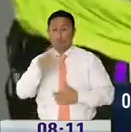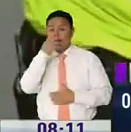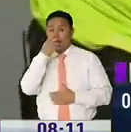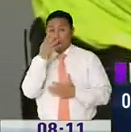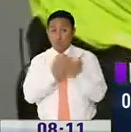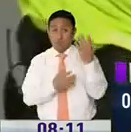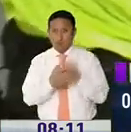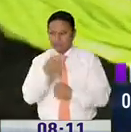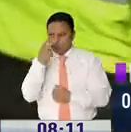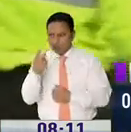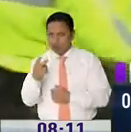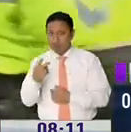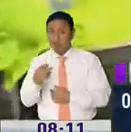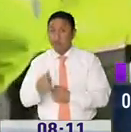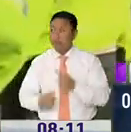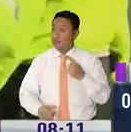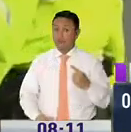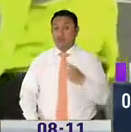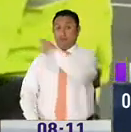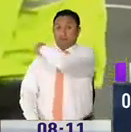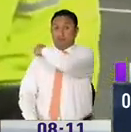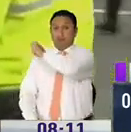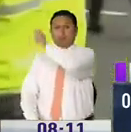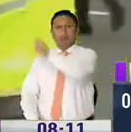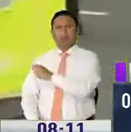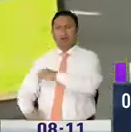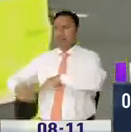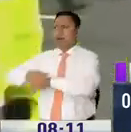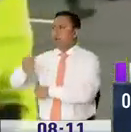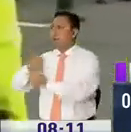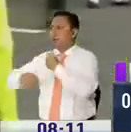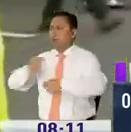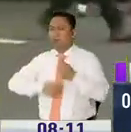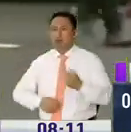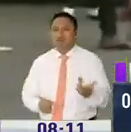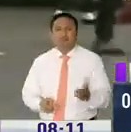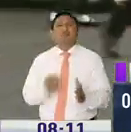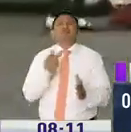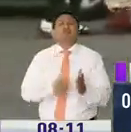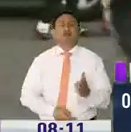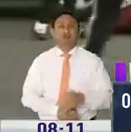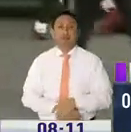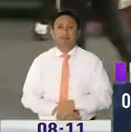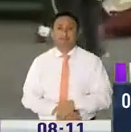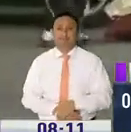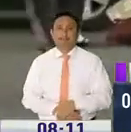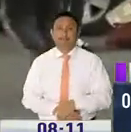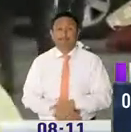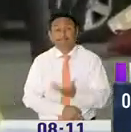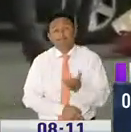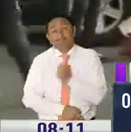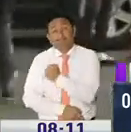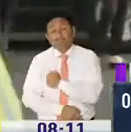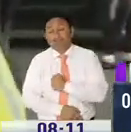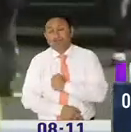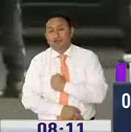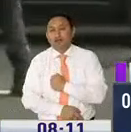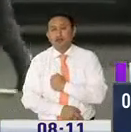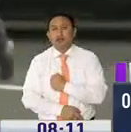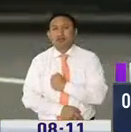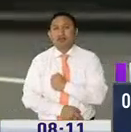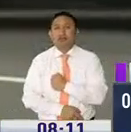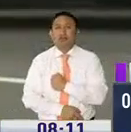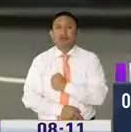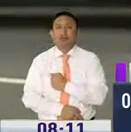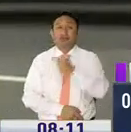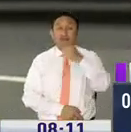así unas 4 cuadras para abajo que hay mucha gente en las veredas vendiendo. Bueno, lo que estamos haciendo es sancionando, ¿no? Efectivamente no se puede estar